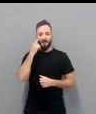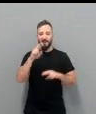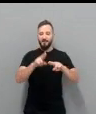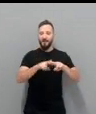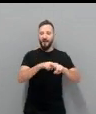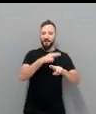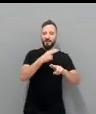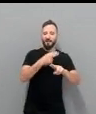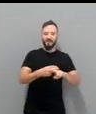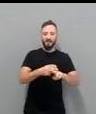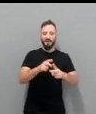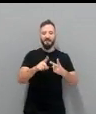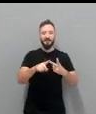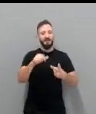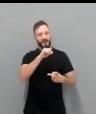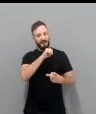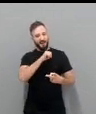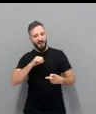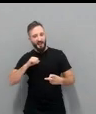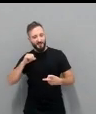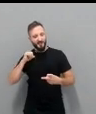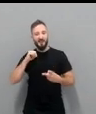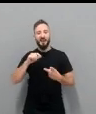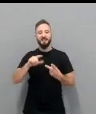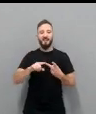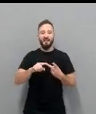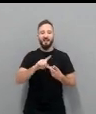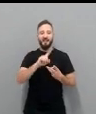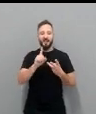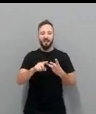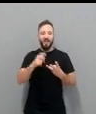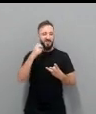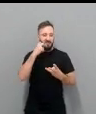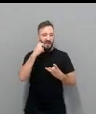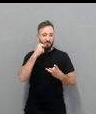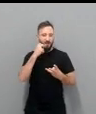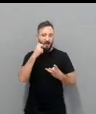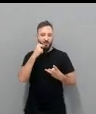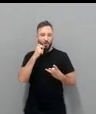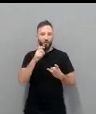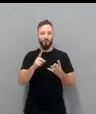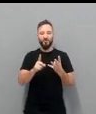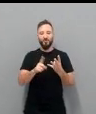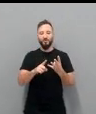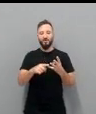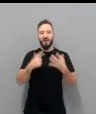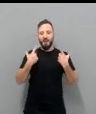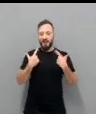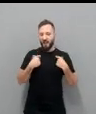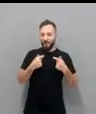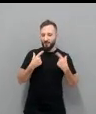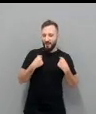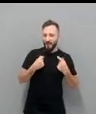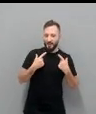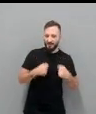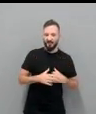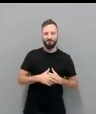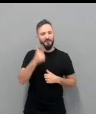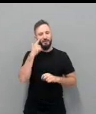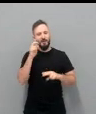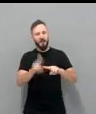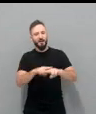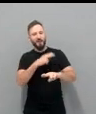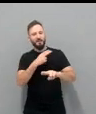calcetines, la camiseta, los zapatos, la camisa. ¿Vale? ¿Los calcetines